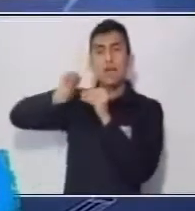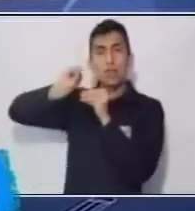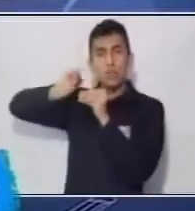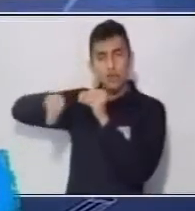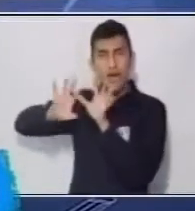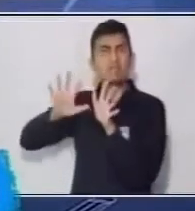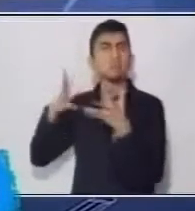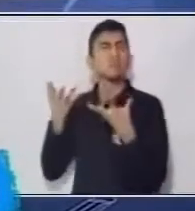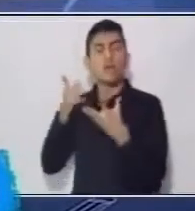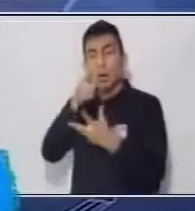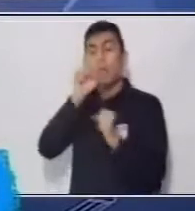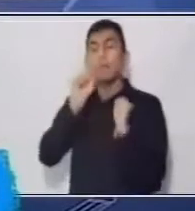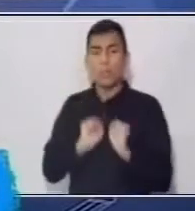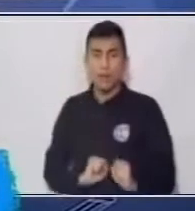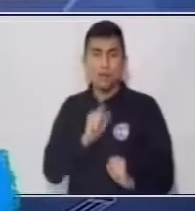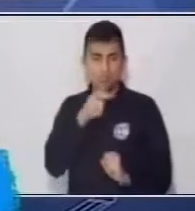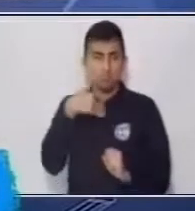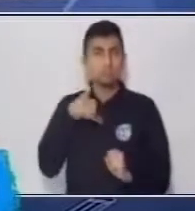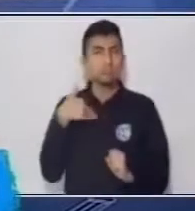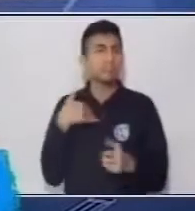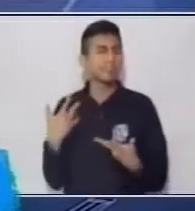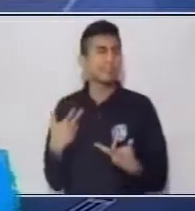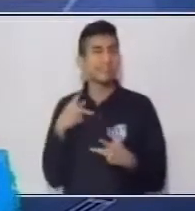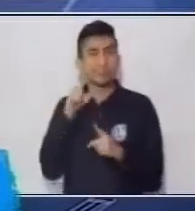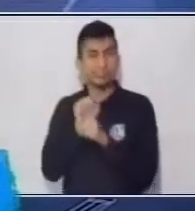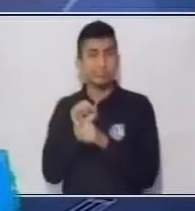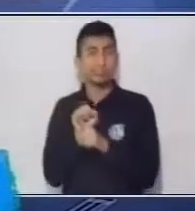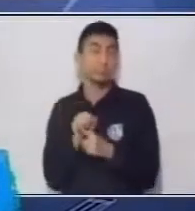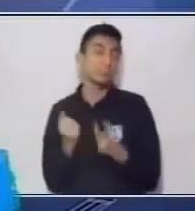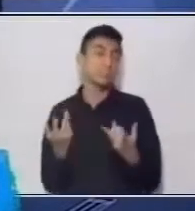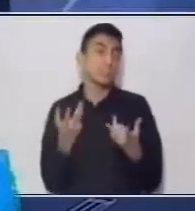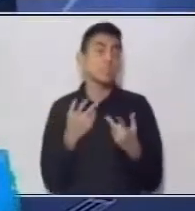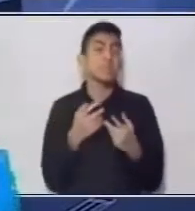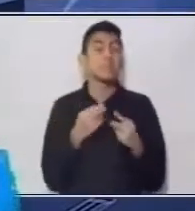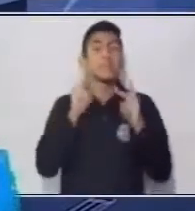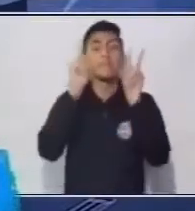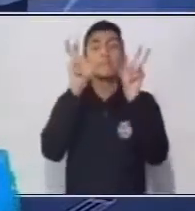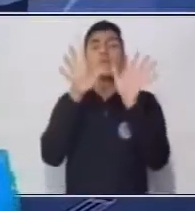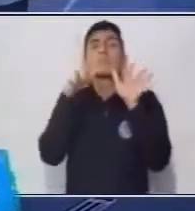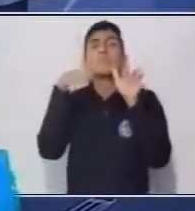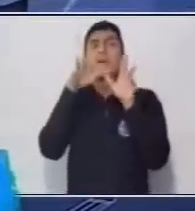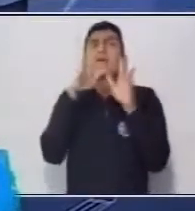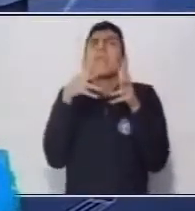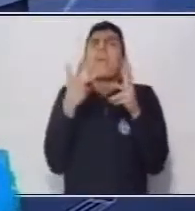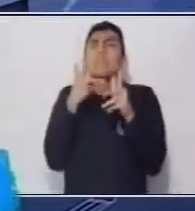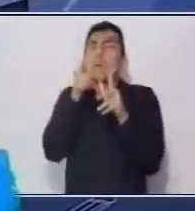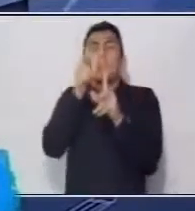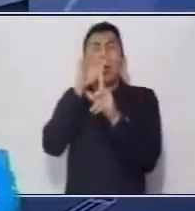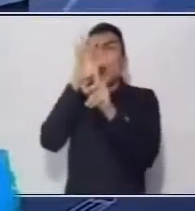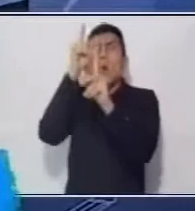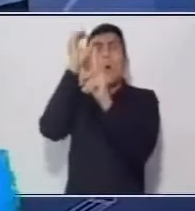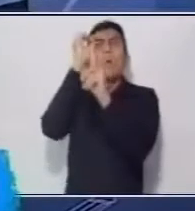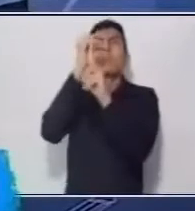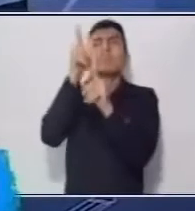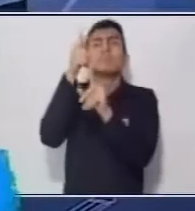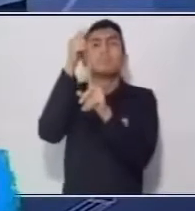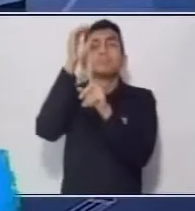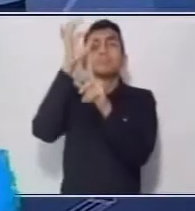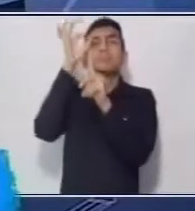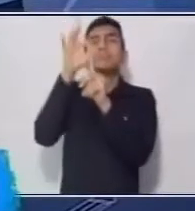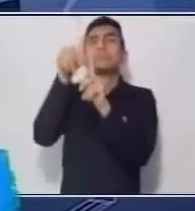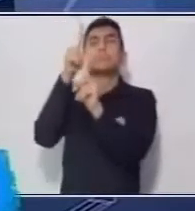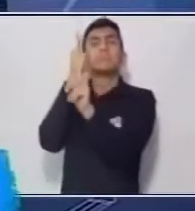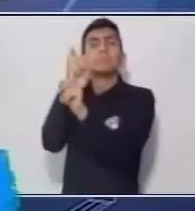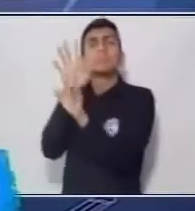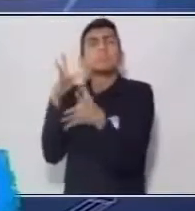esto pues también tiene que ver en el caso de qué queremos dar a conocer y qué nexo queremos